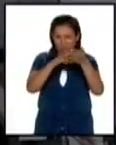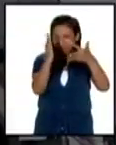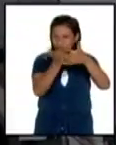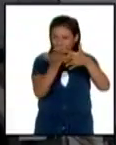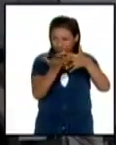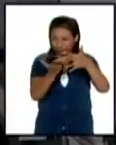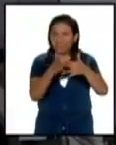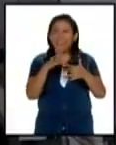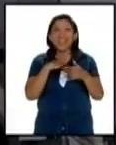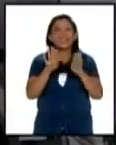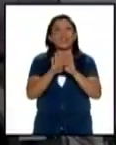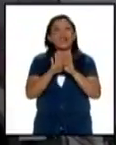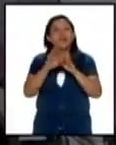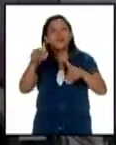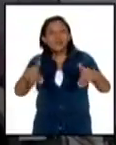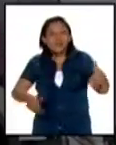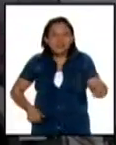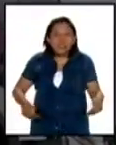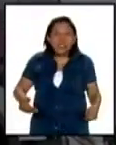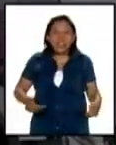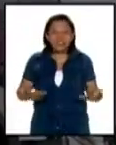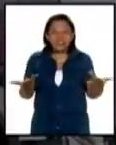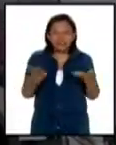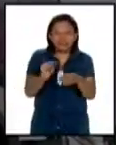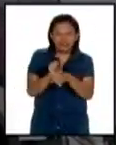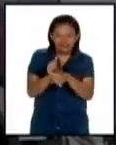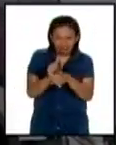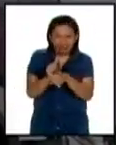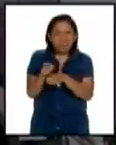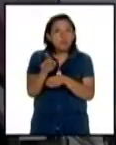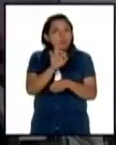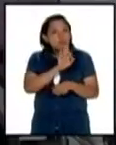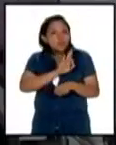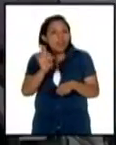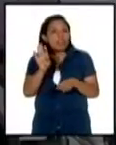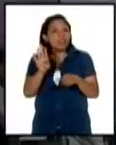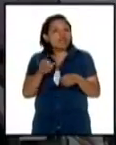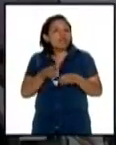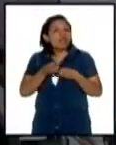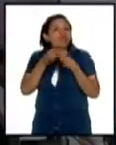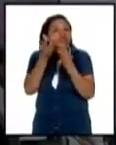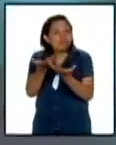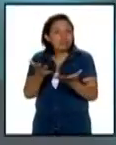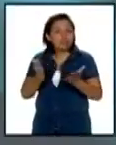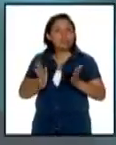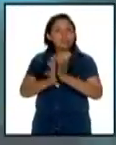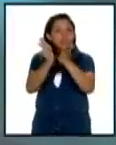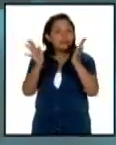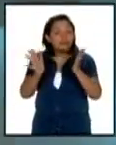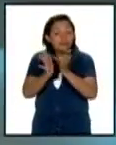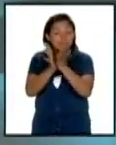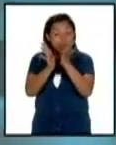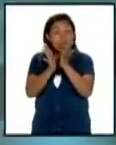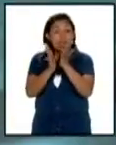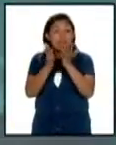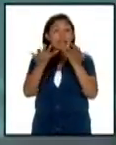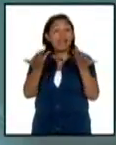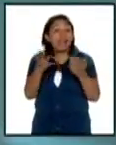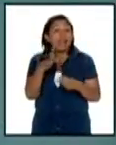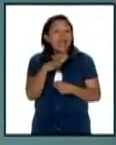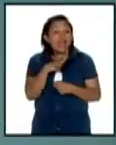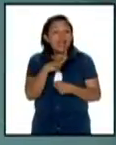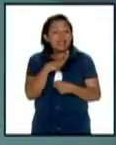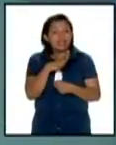escénico y teatro, esas posibilidades que tienen los adultos mayores de manifestarse, de participar. Entonces, estamos teniendo,